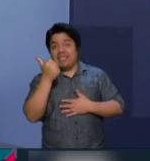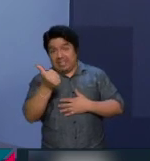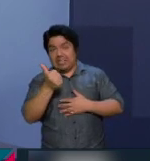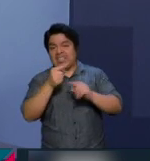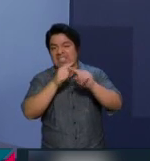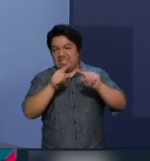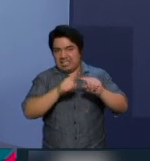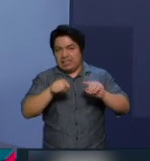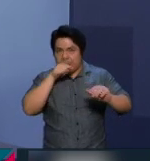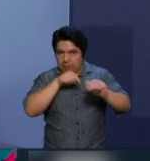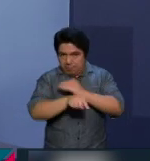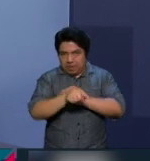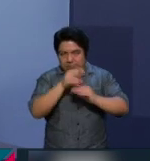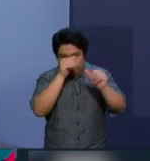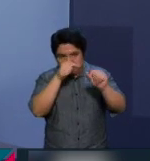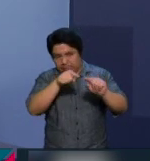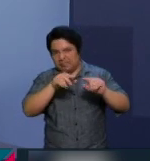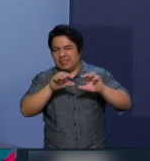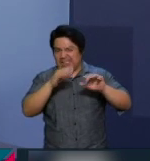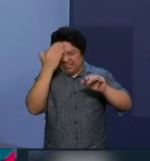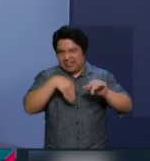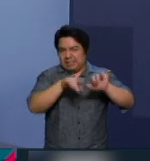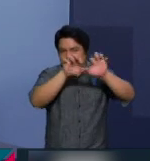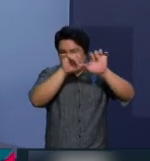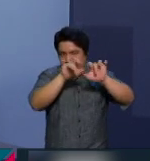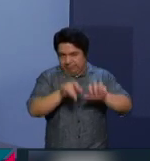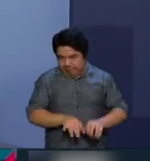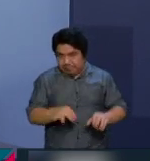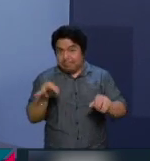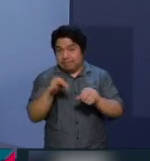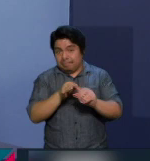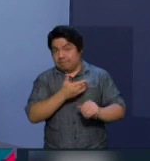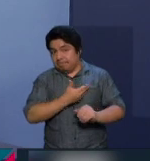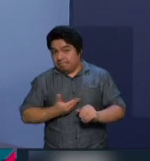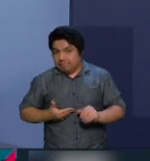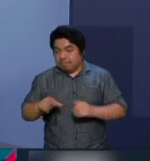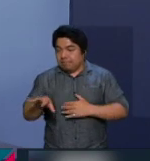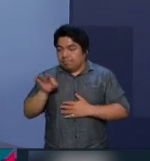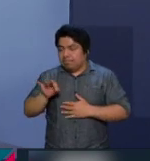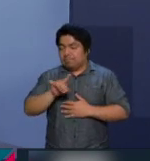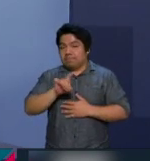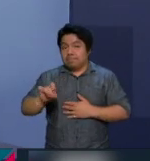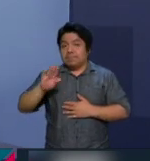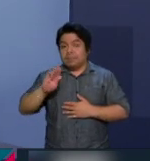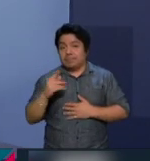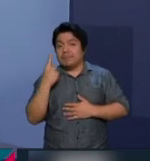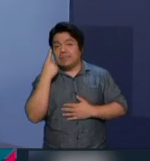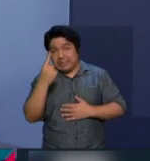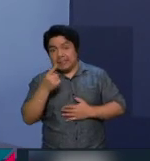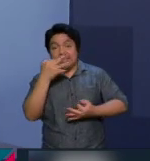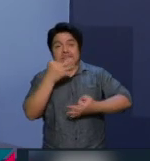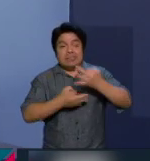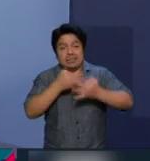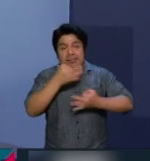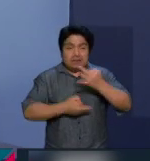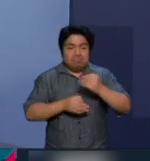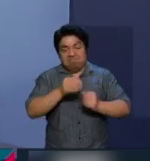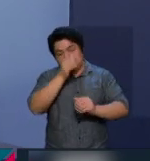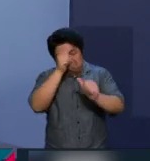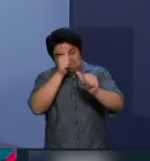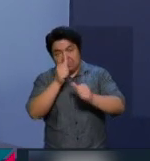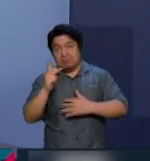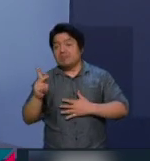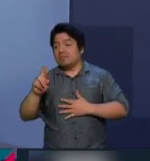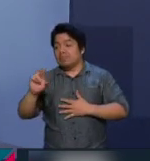impugnaciones relacionadas con los cómputos distritales de la elección presidencial, y de esta cifra, 191 juicios de inconformidad fueron interpuestos por el